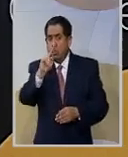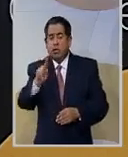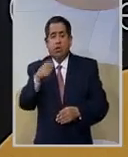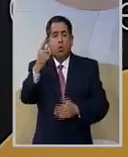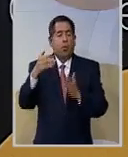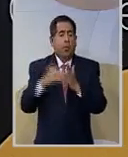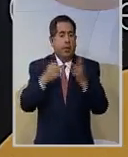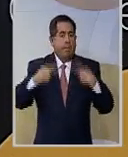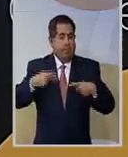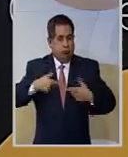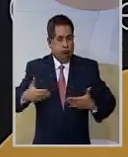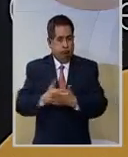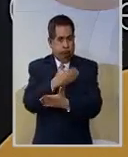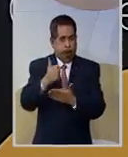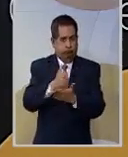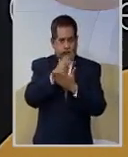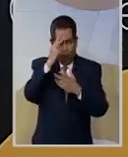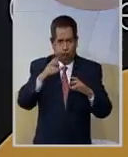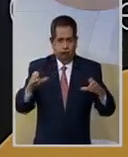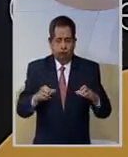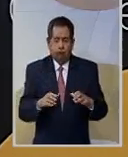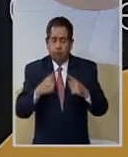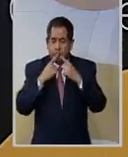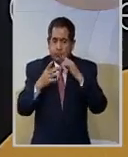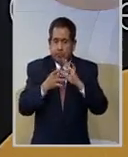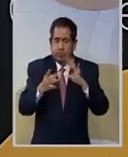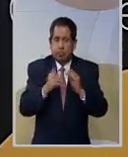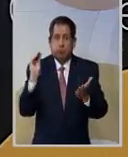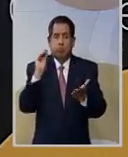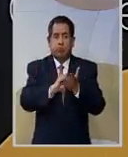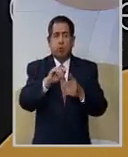7.481.000 ciudadanos y se instalaron